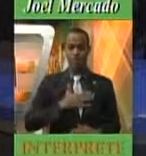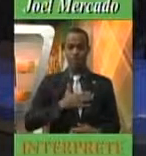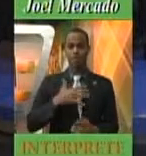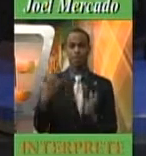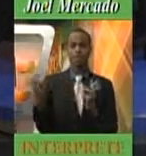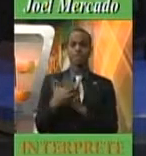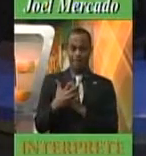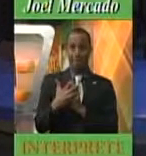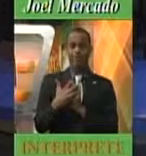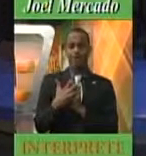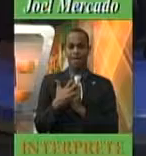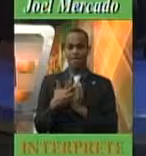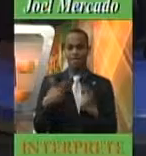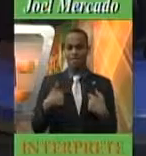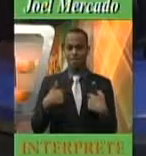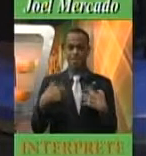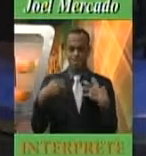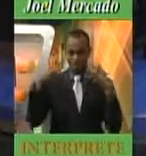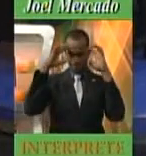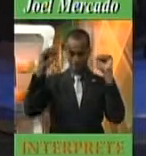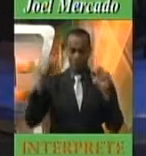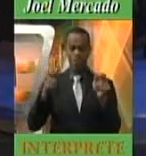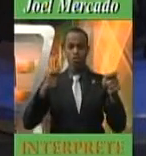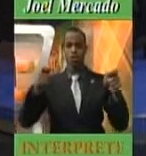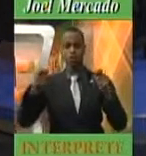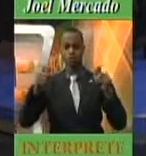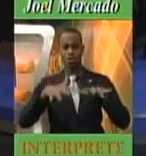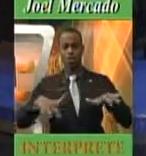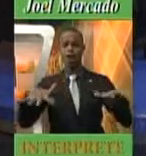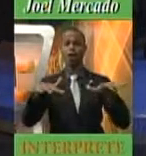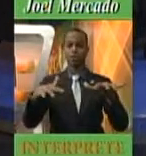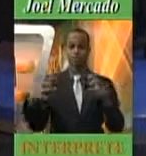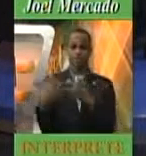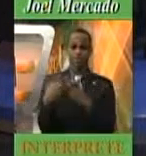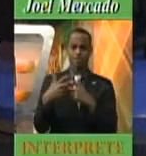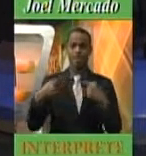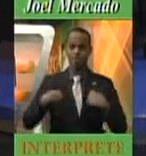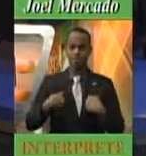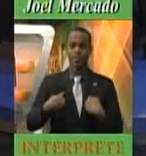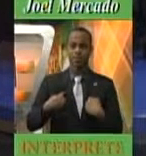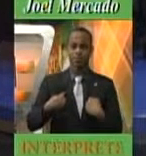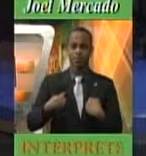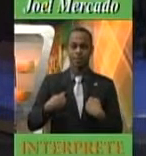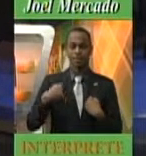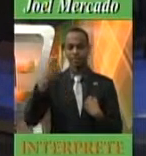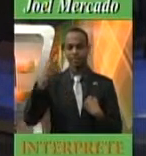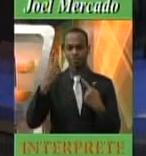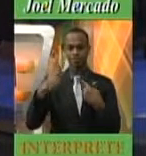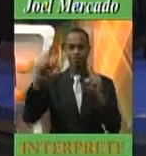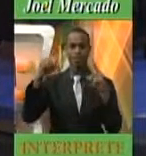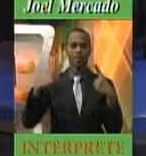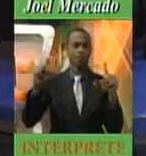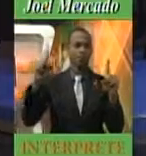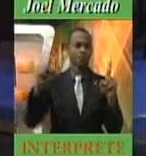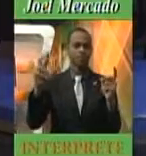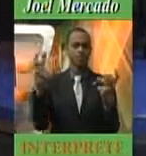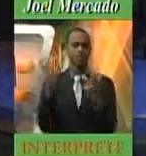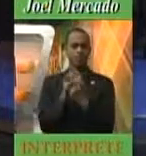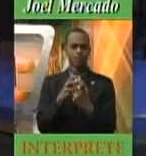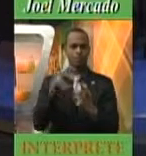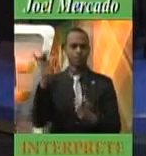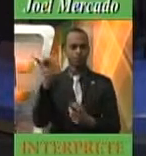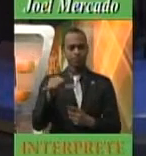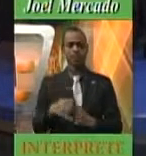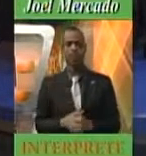como presidente, porque soy yo quien coordina a los ministros. Es decir, parte de todos estos logros tienen que ver con esta